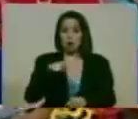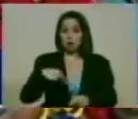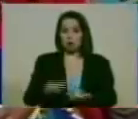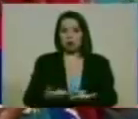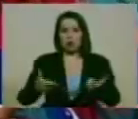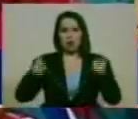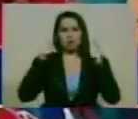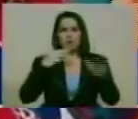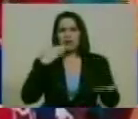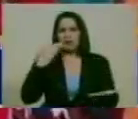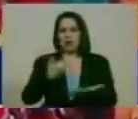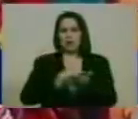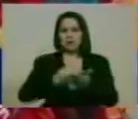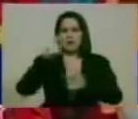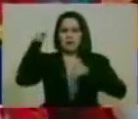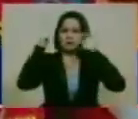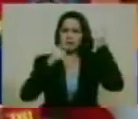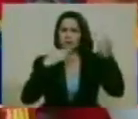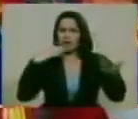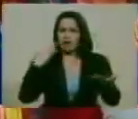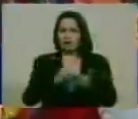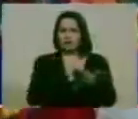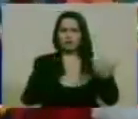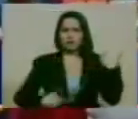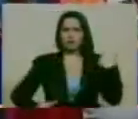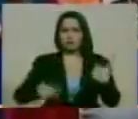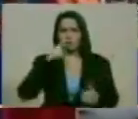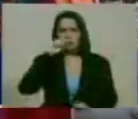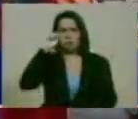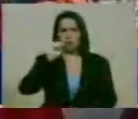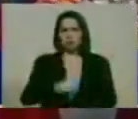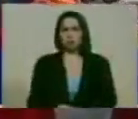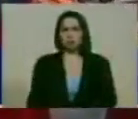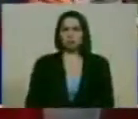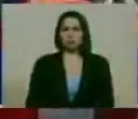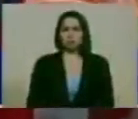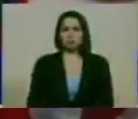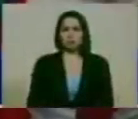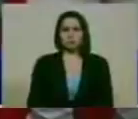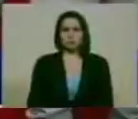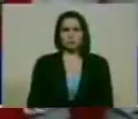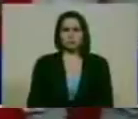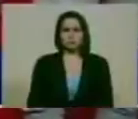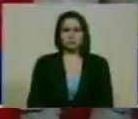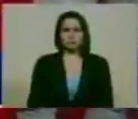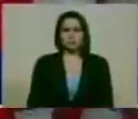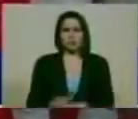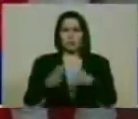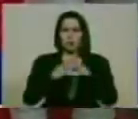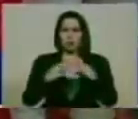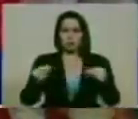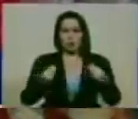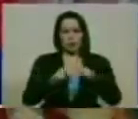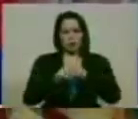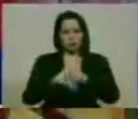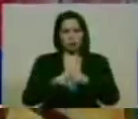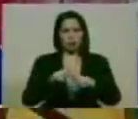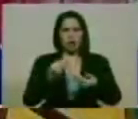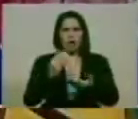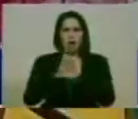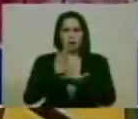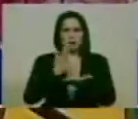Gracias, comandante Chávez. Gracias, presidente Nicolás Maduro, por no abandonarnos, por seguir a nuestro lado